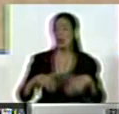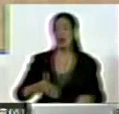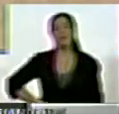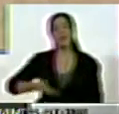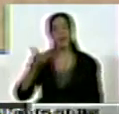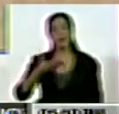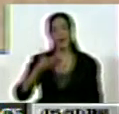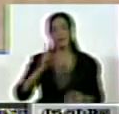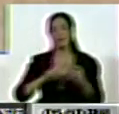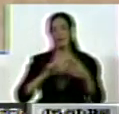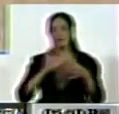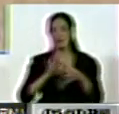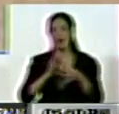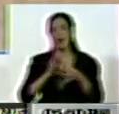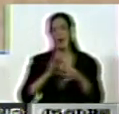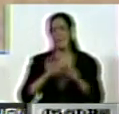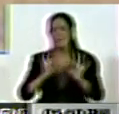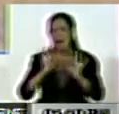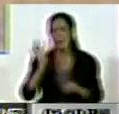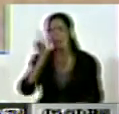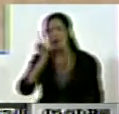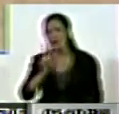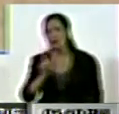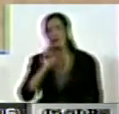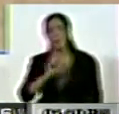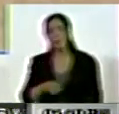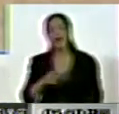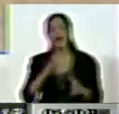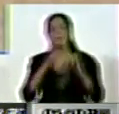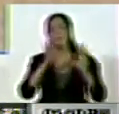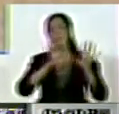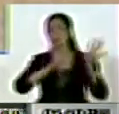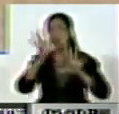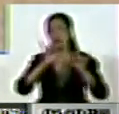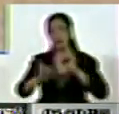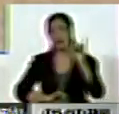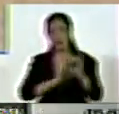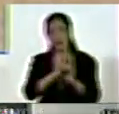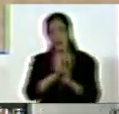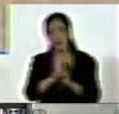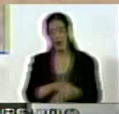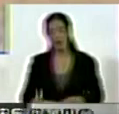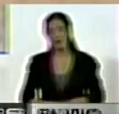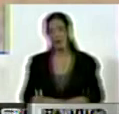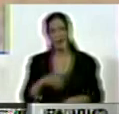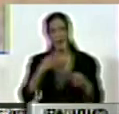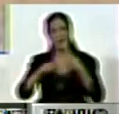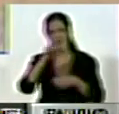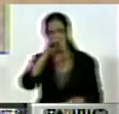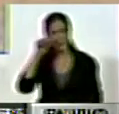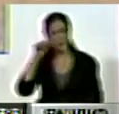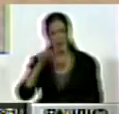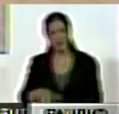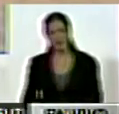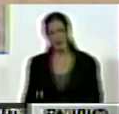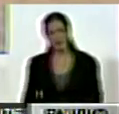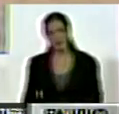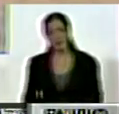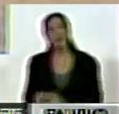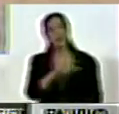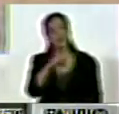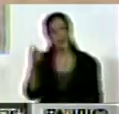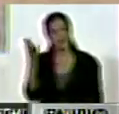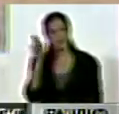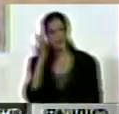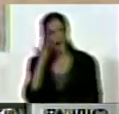sensibles, no solamente para Venezuela, sino también para la comunidad internacional, como es el narcotráfico? Como ustedes bien